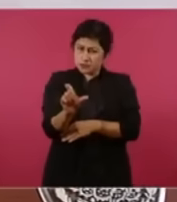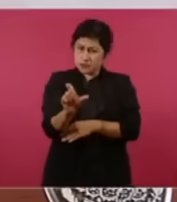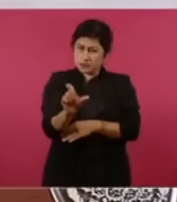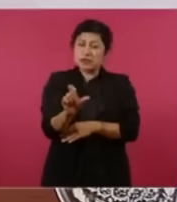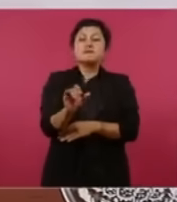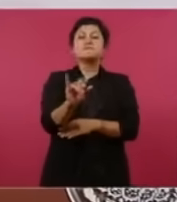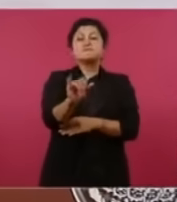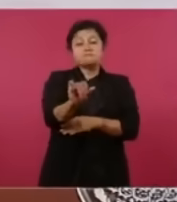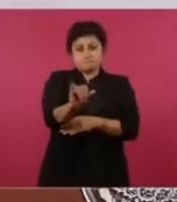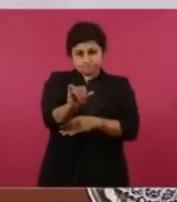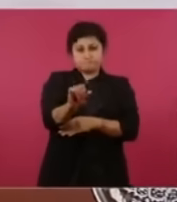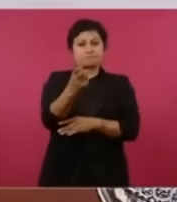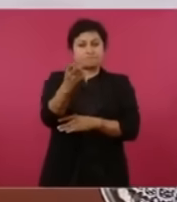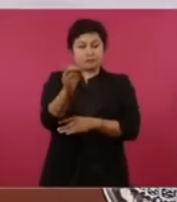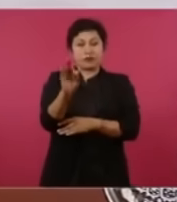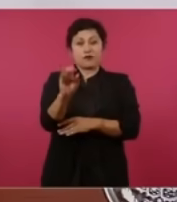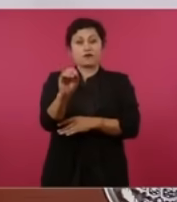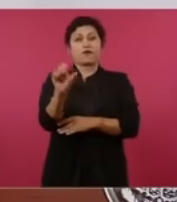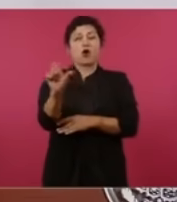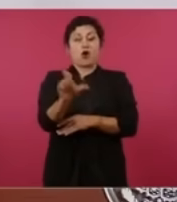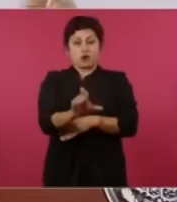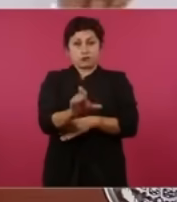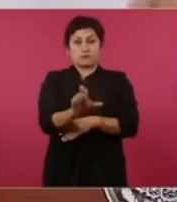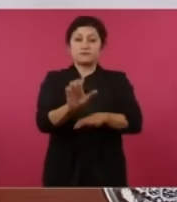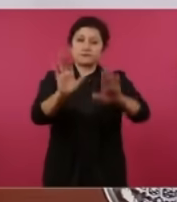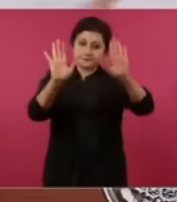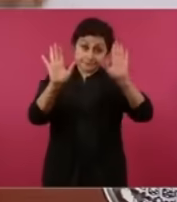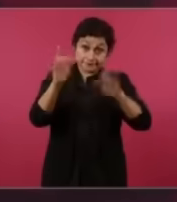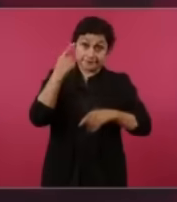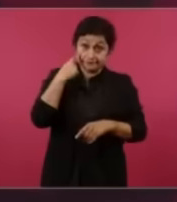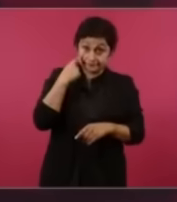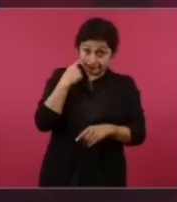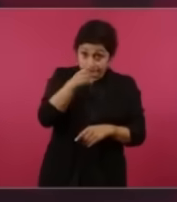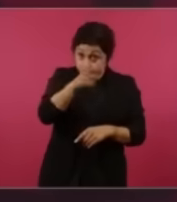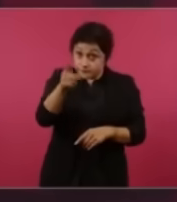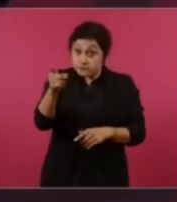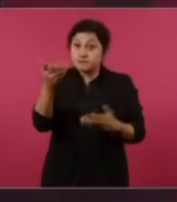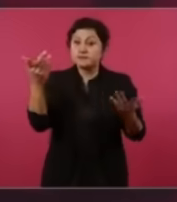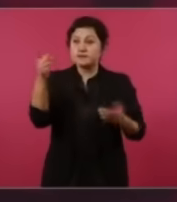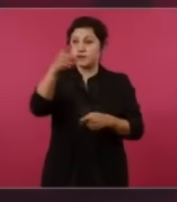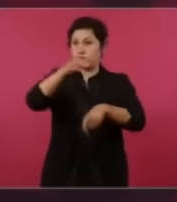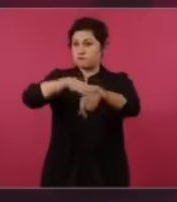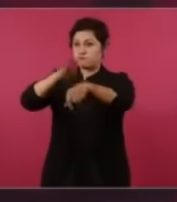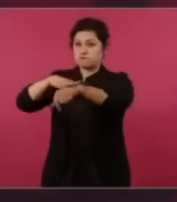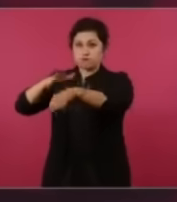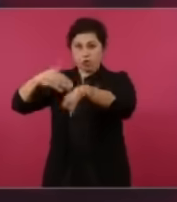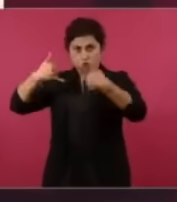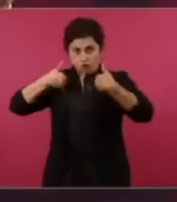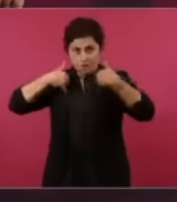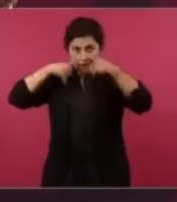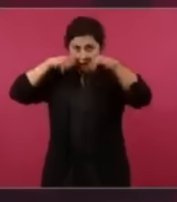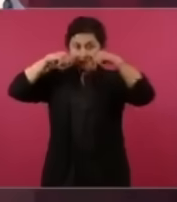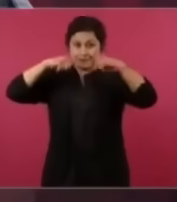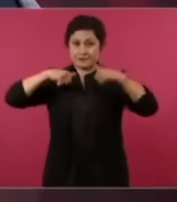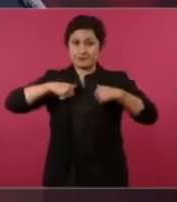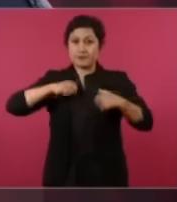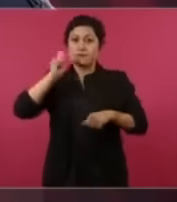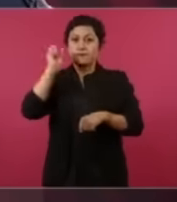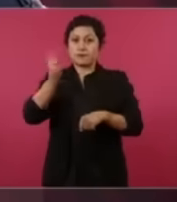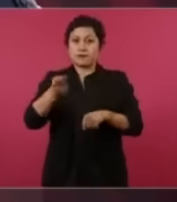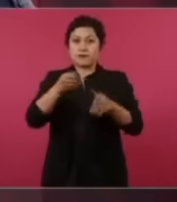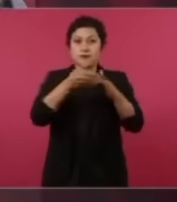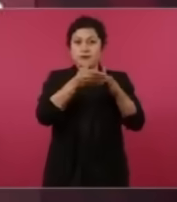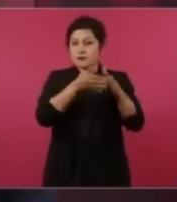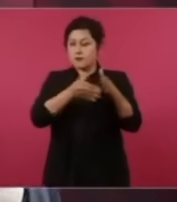Sí, Fox, para que vean también los jóvenes, ¿no? El cambio que hubo,